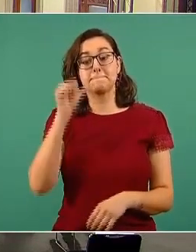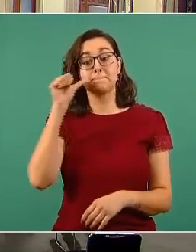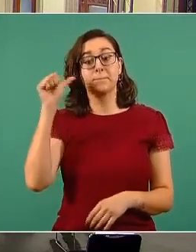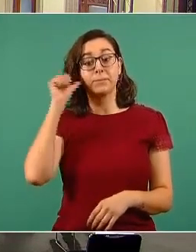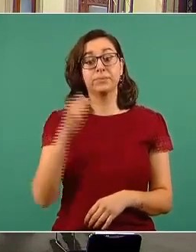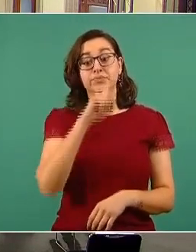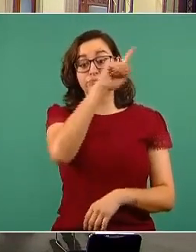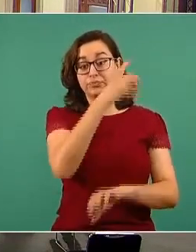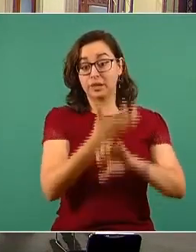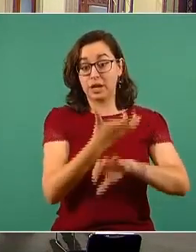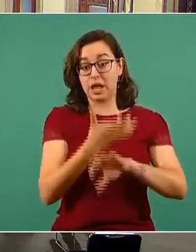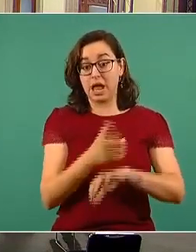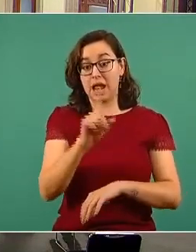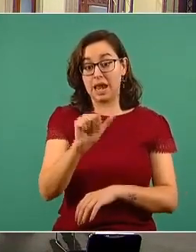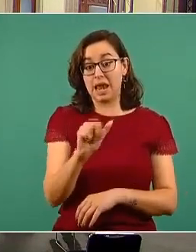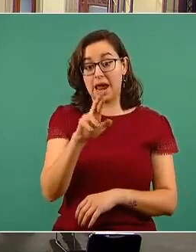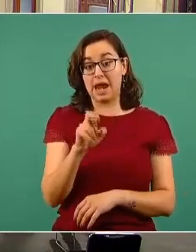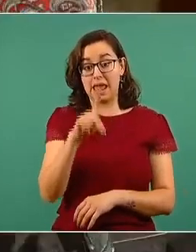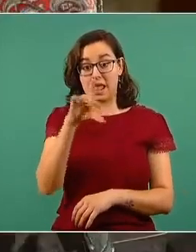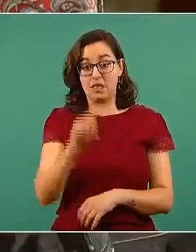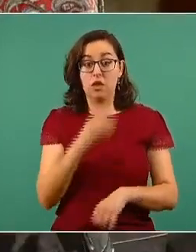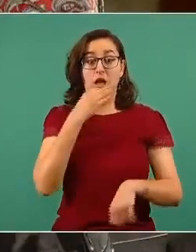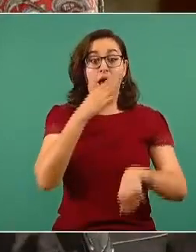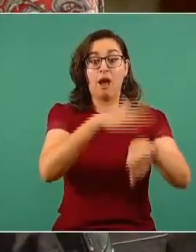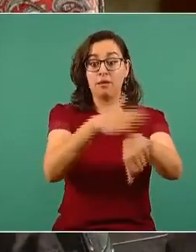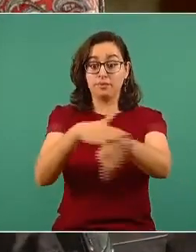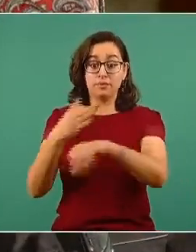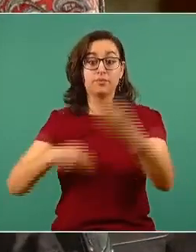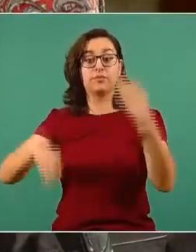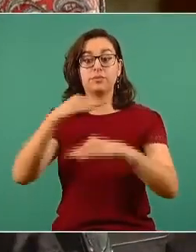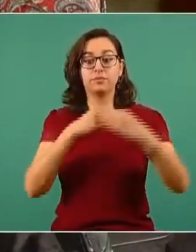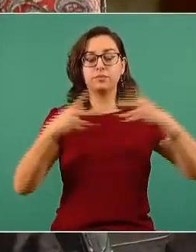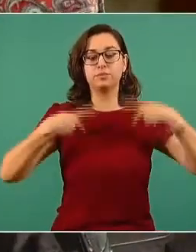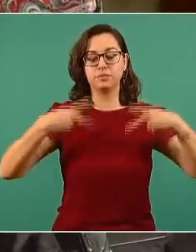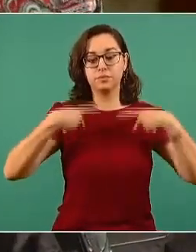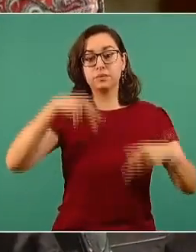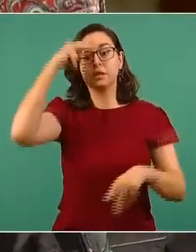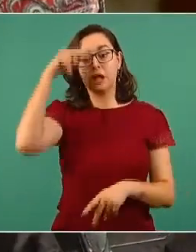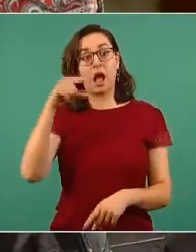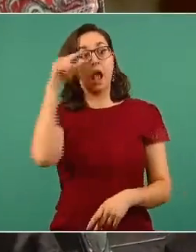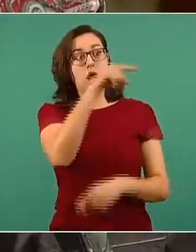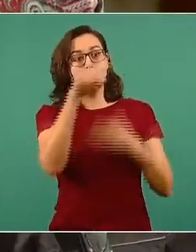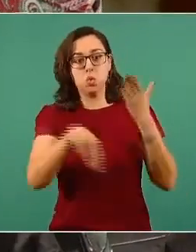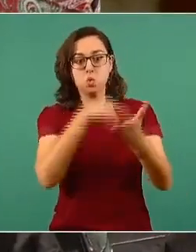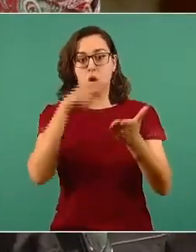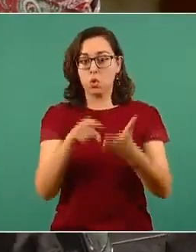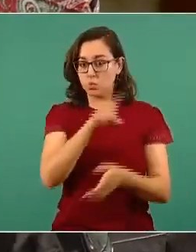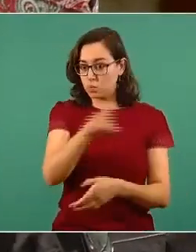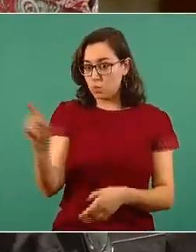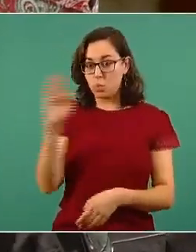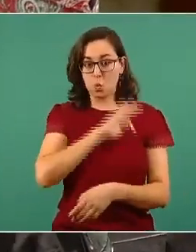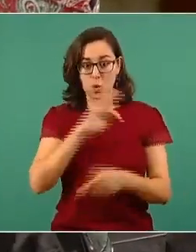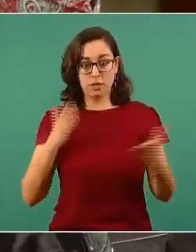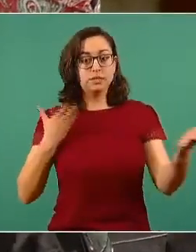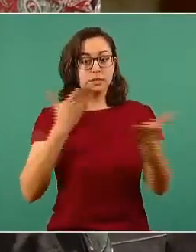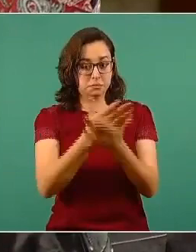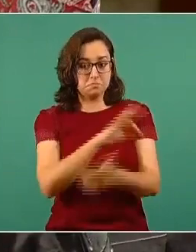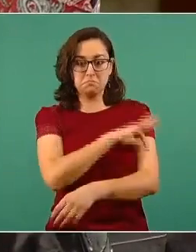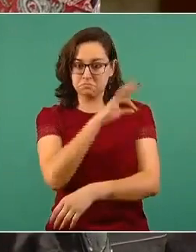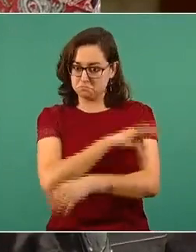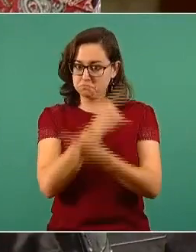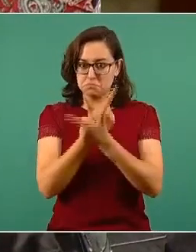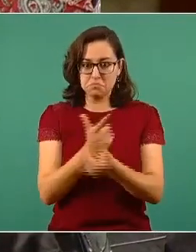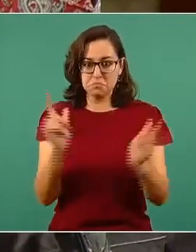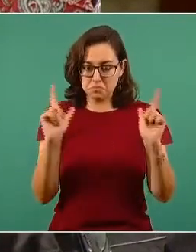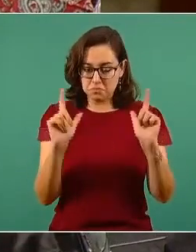Unidos, hicieron un llamado a la población mexicana, una invitación a que podían ir a vacunarse a la entidad, si tiene información al respecto.